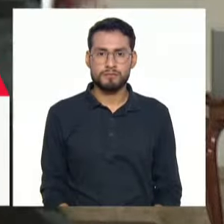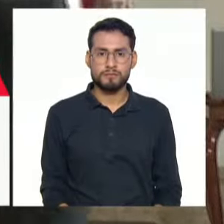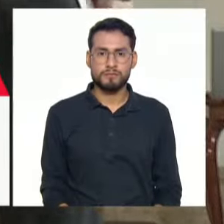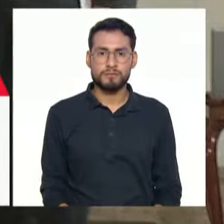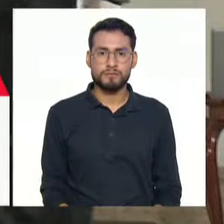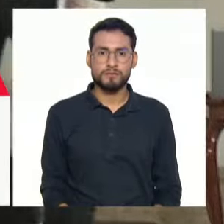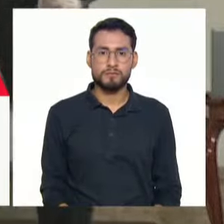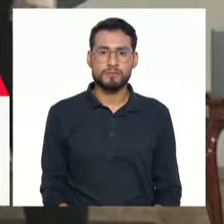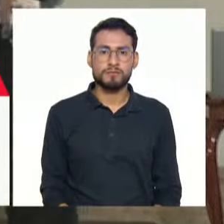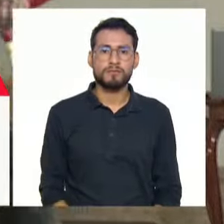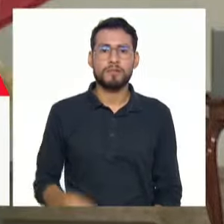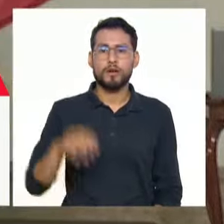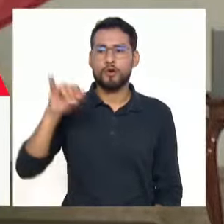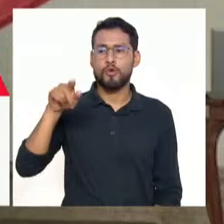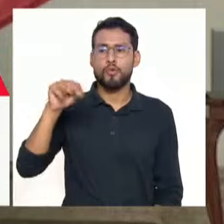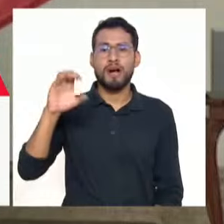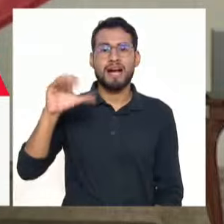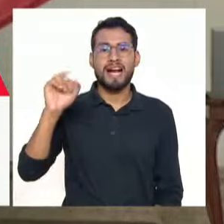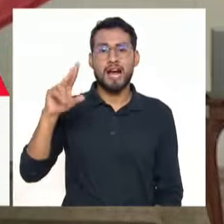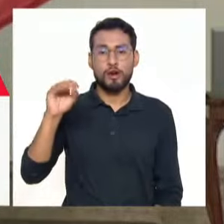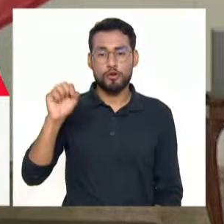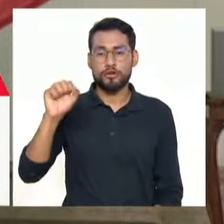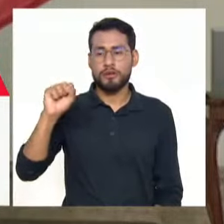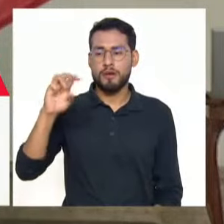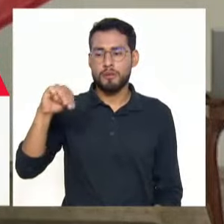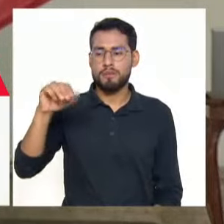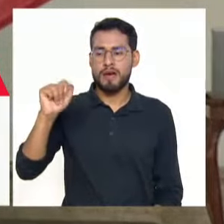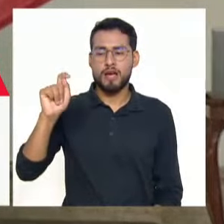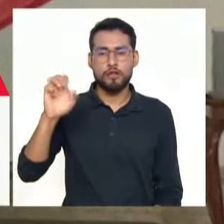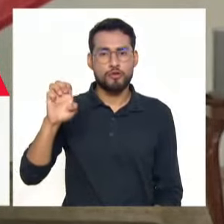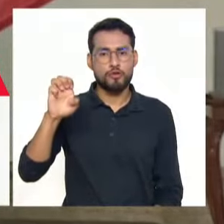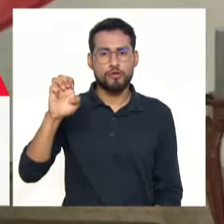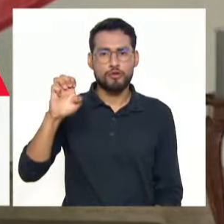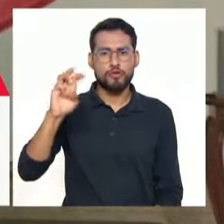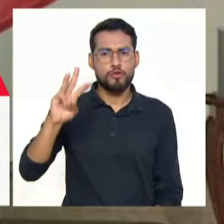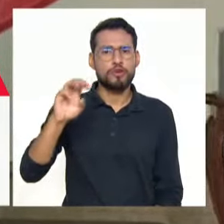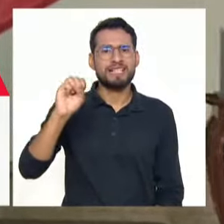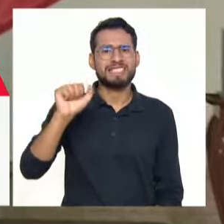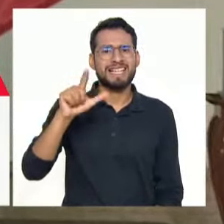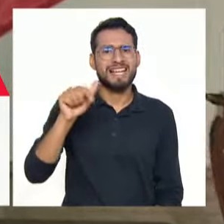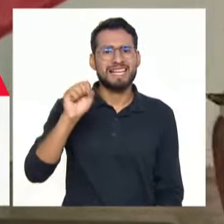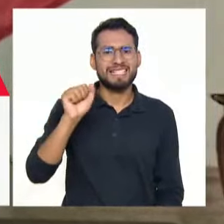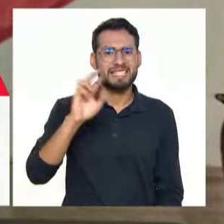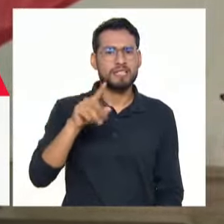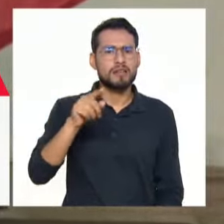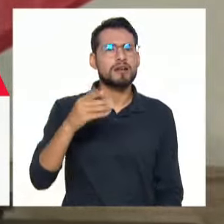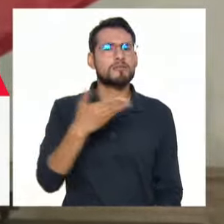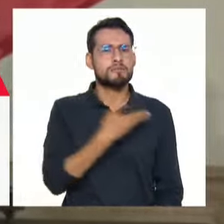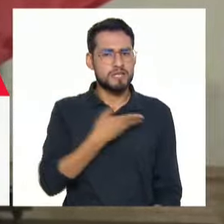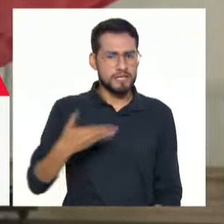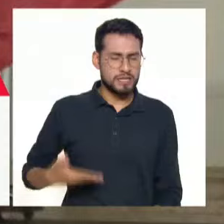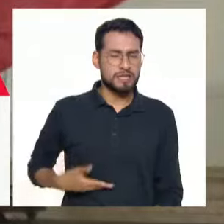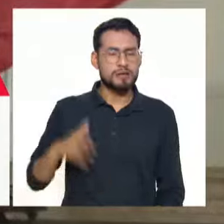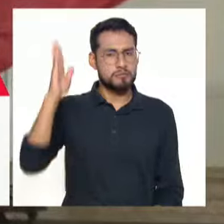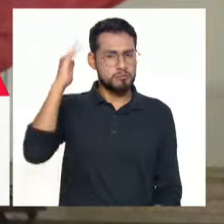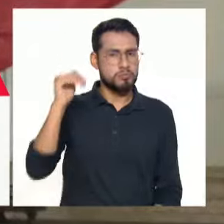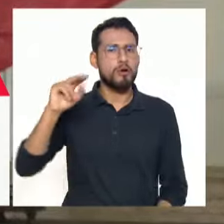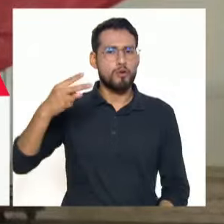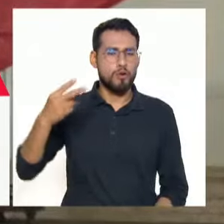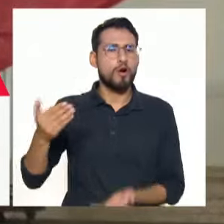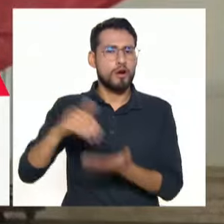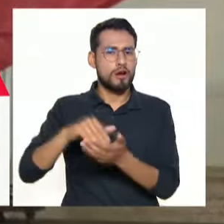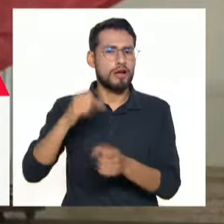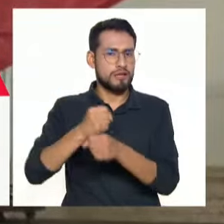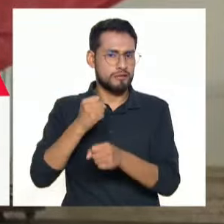Juan Carlos Matthew Salazar es otro de los ministros ratificado en el cargo por la presidenta Dina